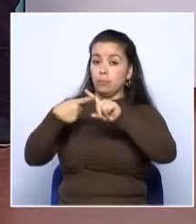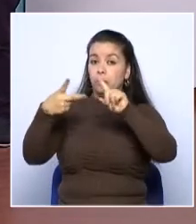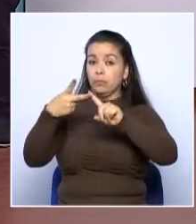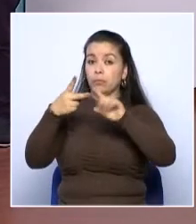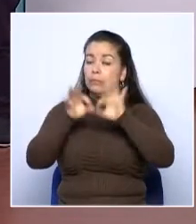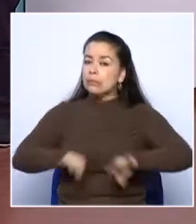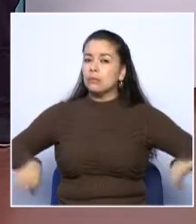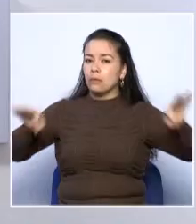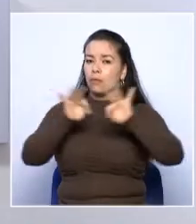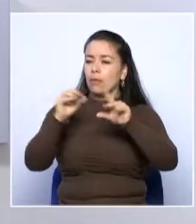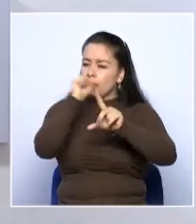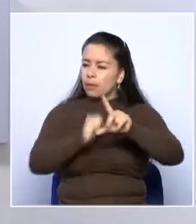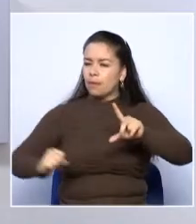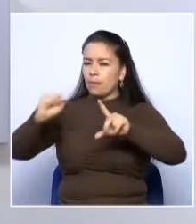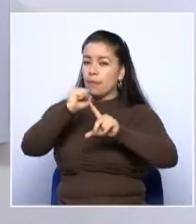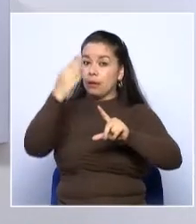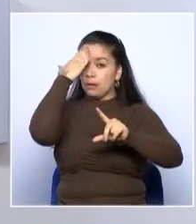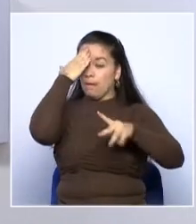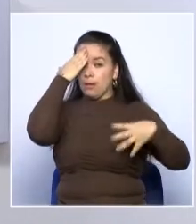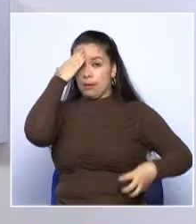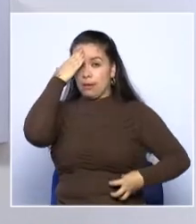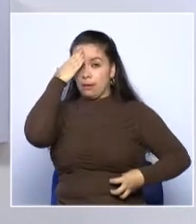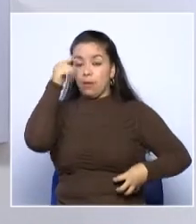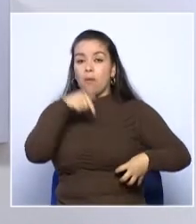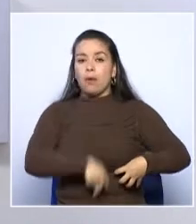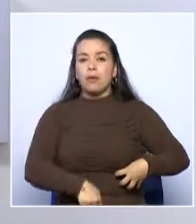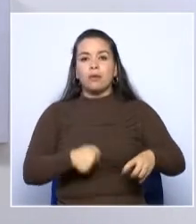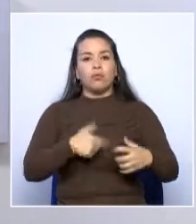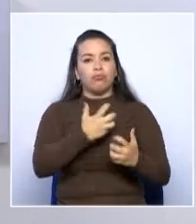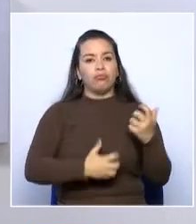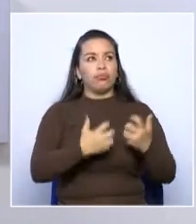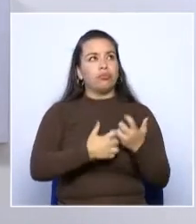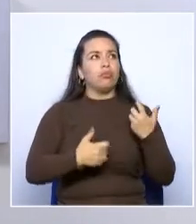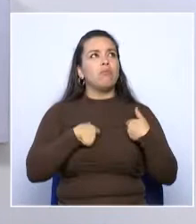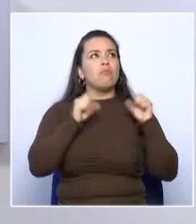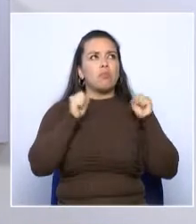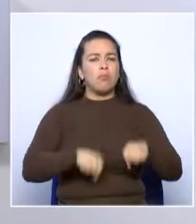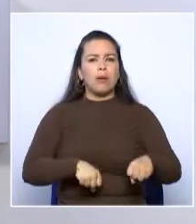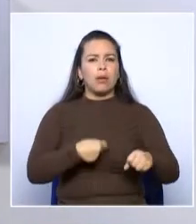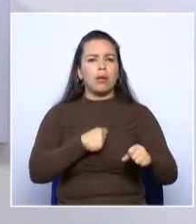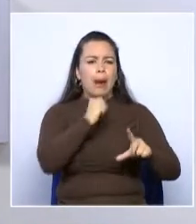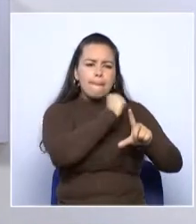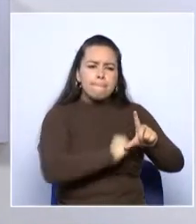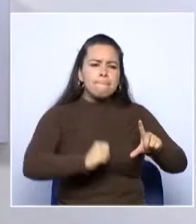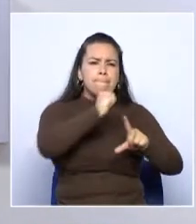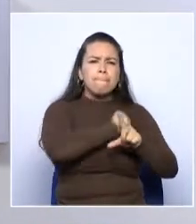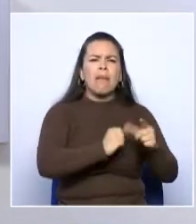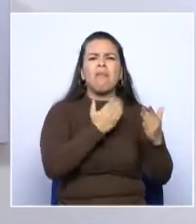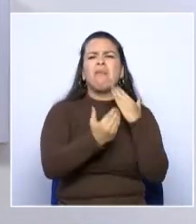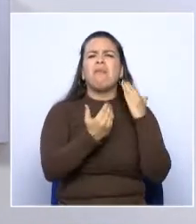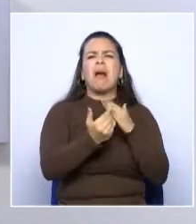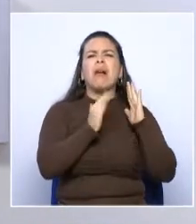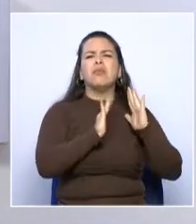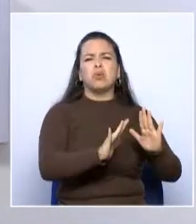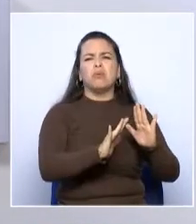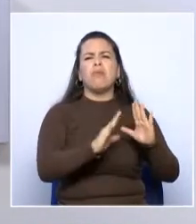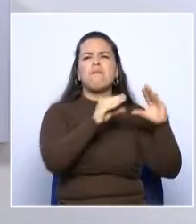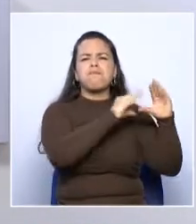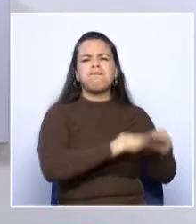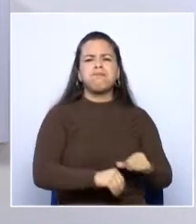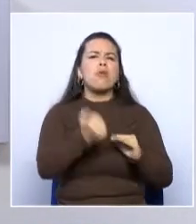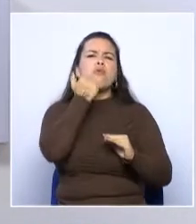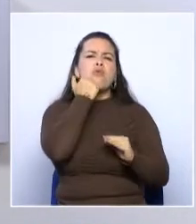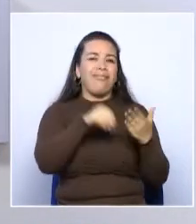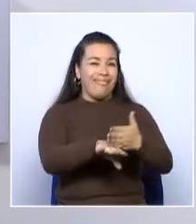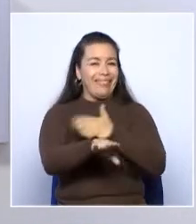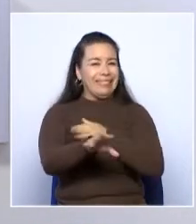ecografía. El hígado, que es una estructura que se puede evaluar fácilmente con la ecografía, por las características de ser un órgano sólido, como les